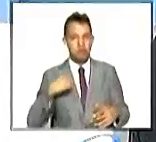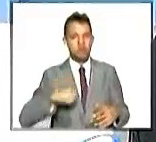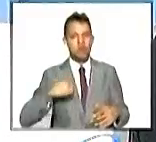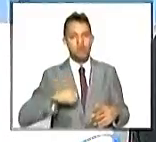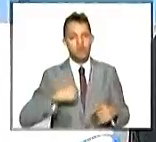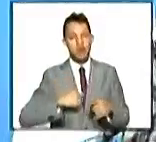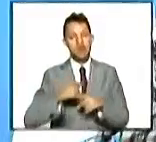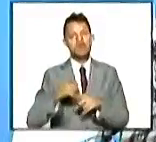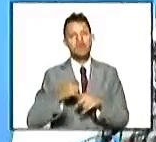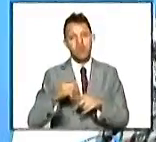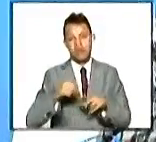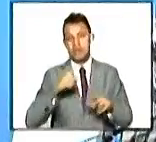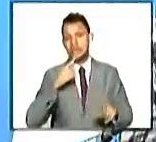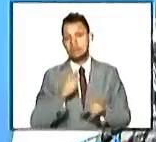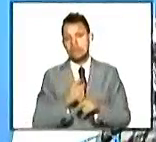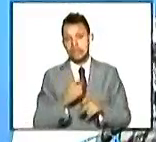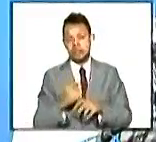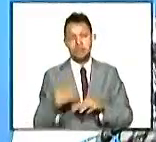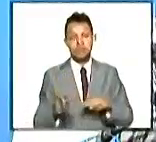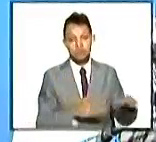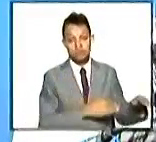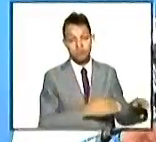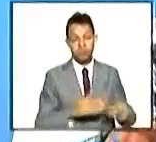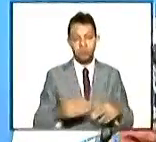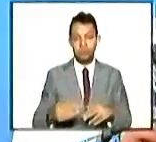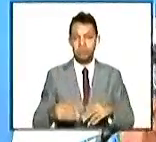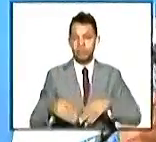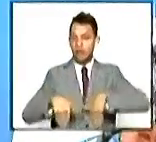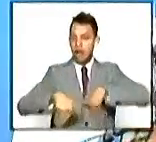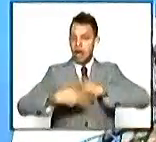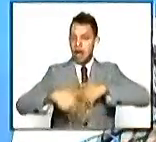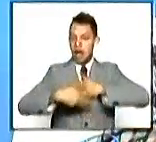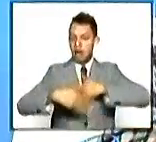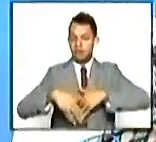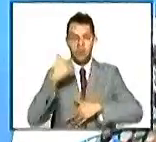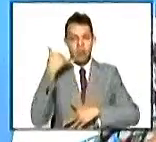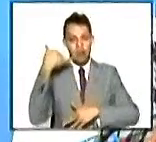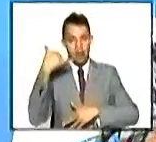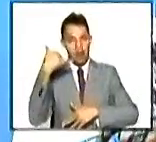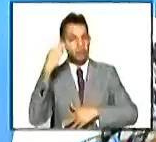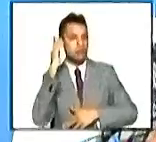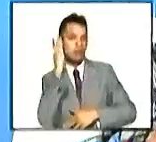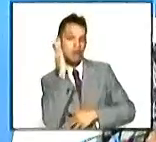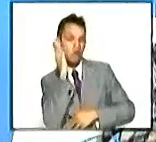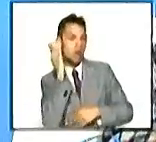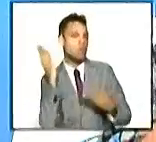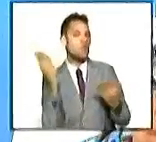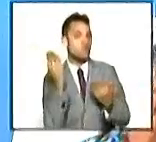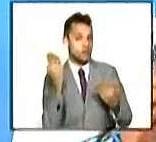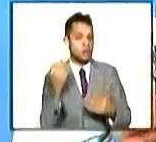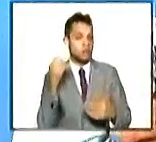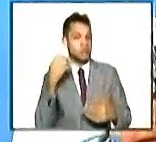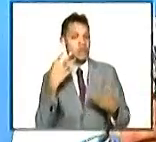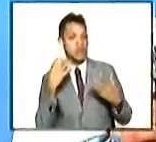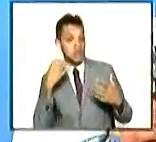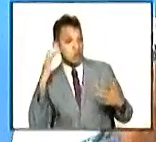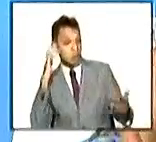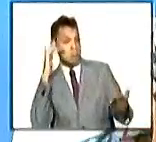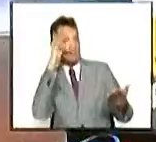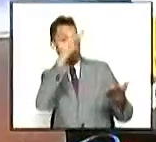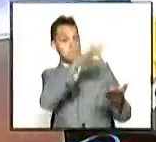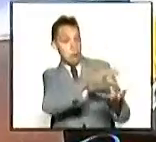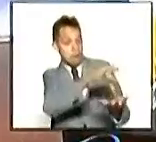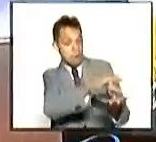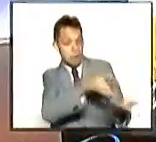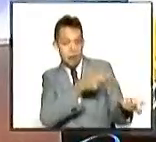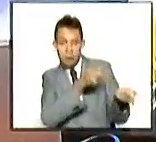personas. Bueno, ya para finalizar, díganos la dirección, los teléfonos de contacto, para que la gente pueda acudir a una